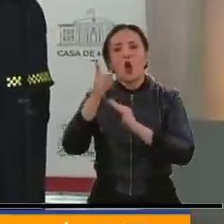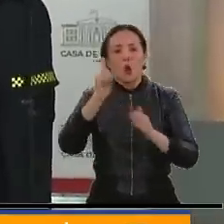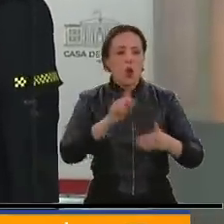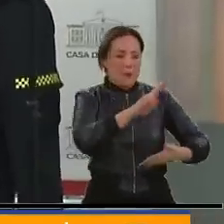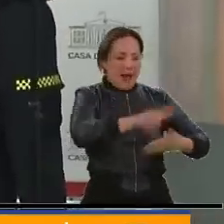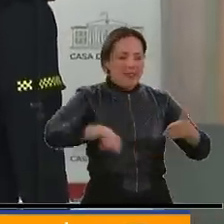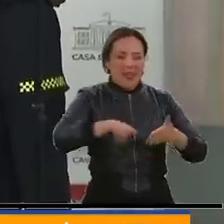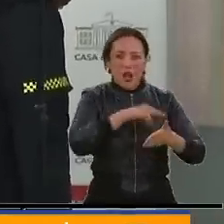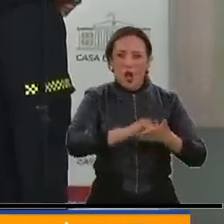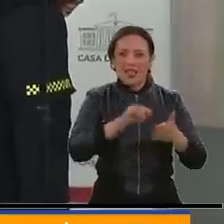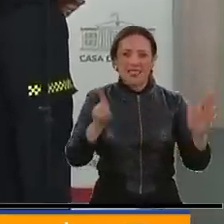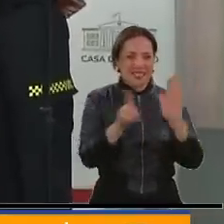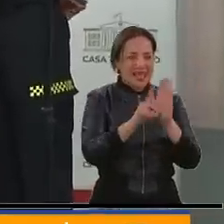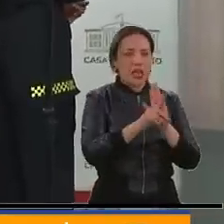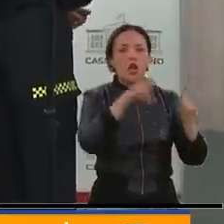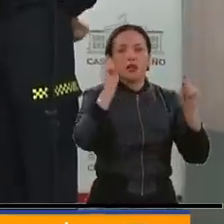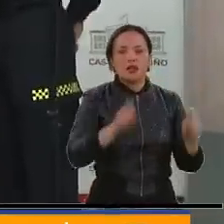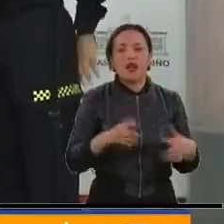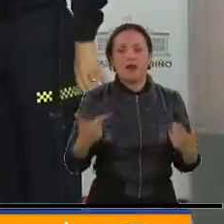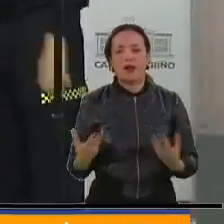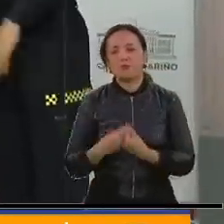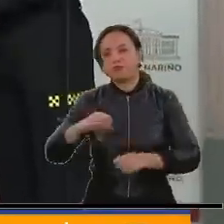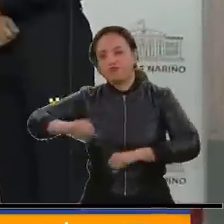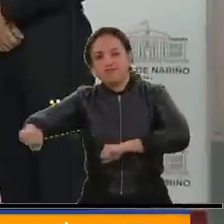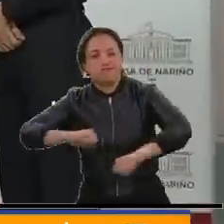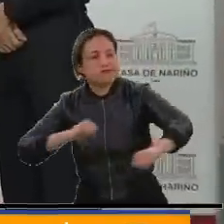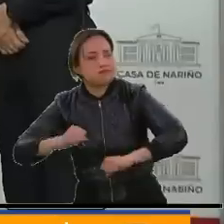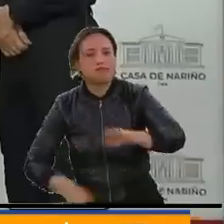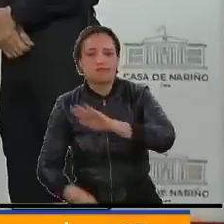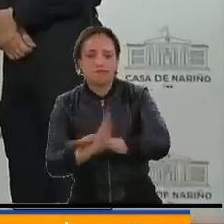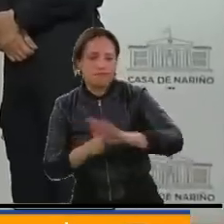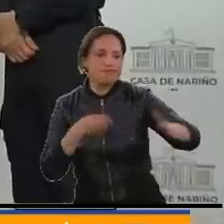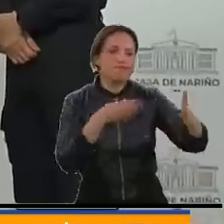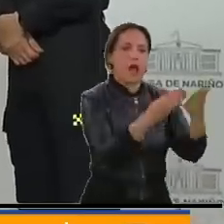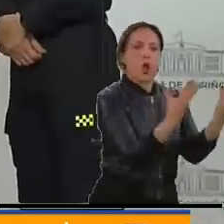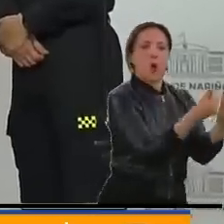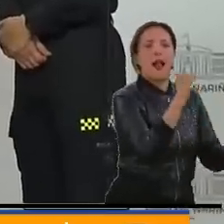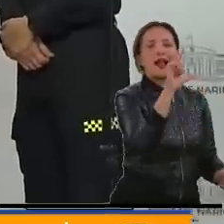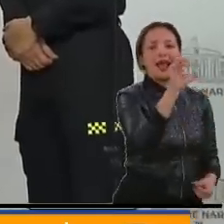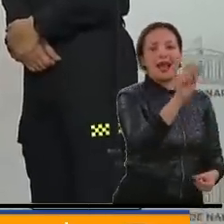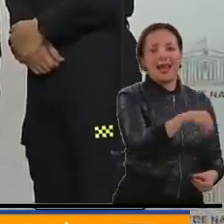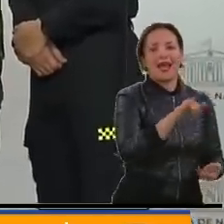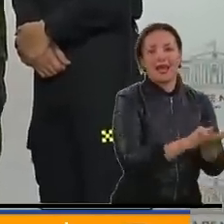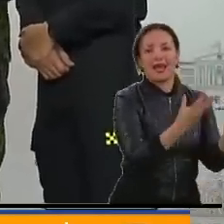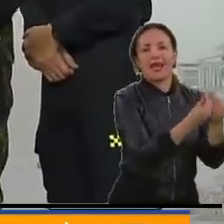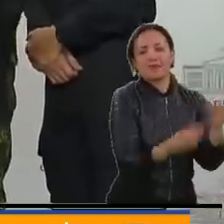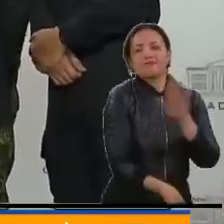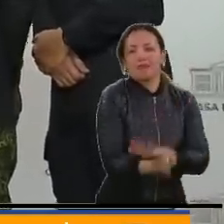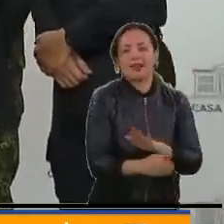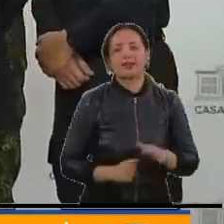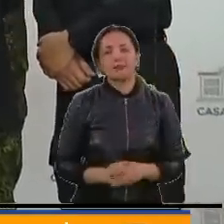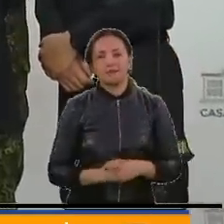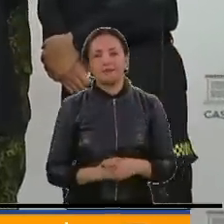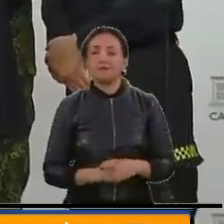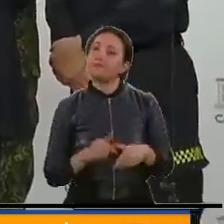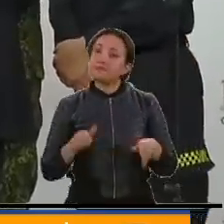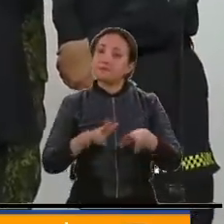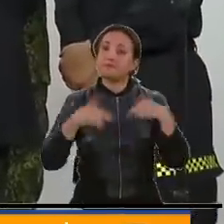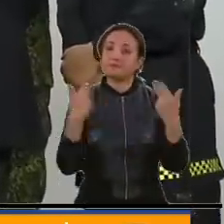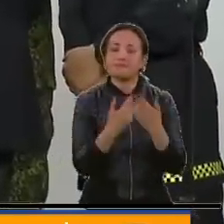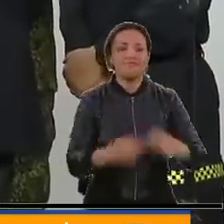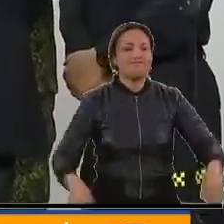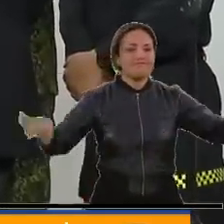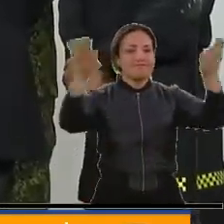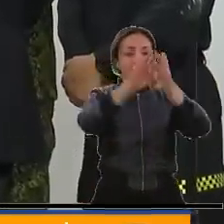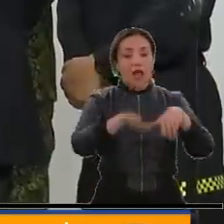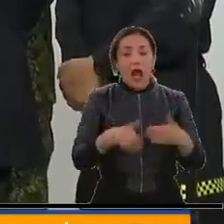fuerzas militares tienen que reactivar la ofensiva contra el Ejército de Liberación Nacional. Reunión clave